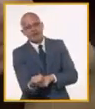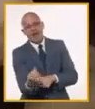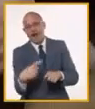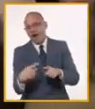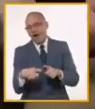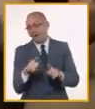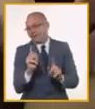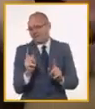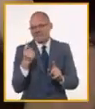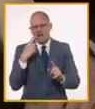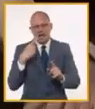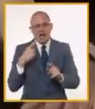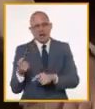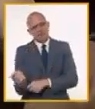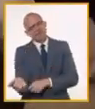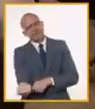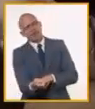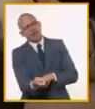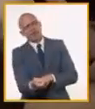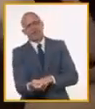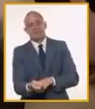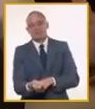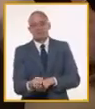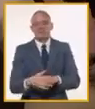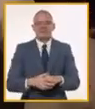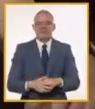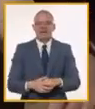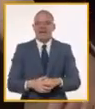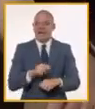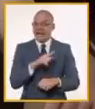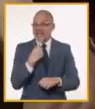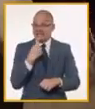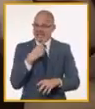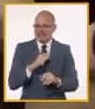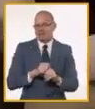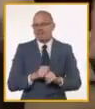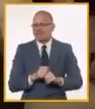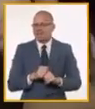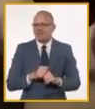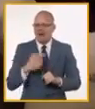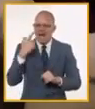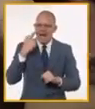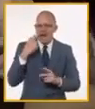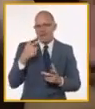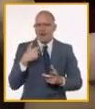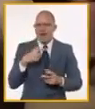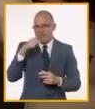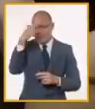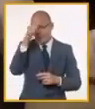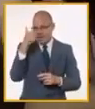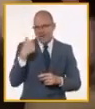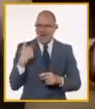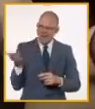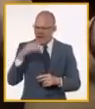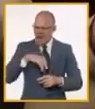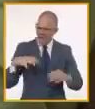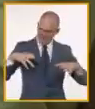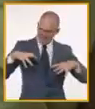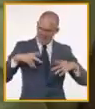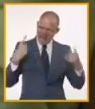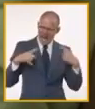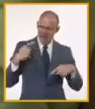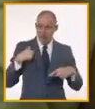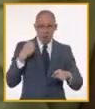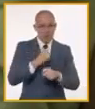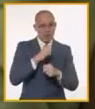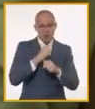ver cómo salía de mí, me trató de conquistar los domingos y eso, porque los domingos era sábado, domingo y todo. Y